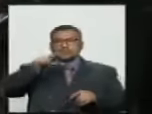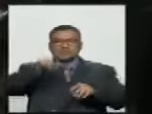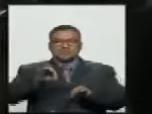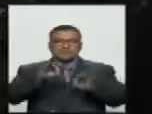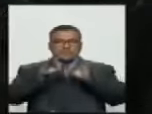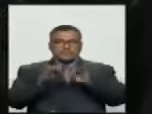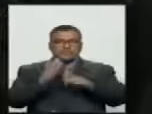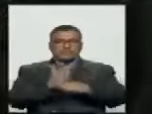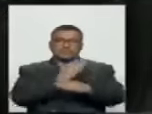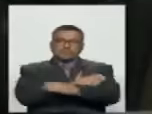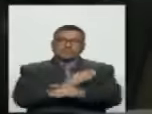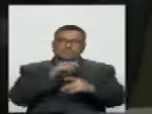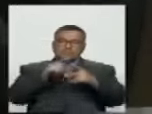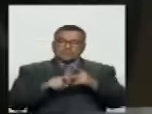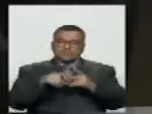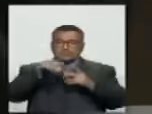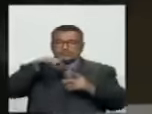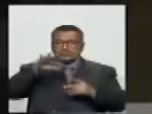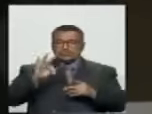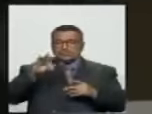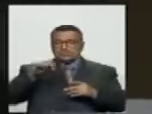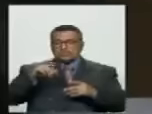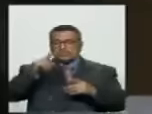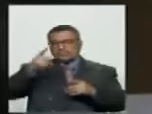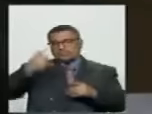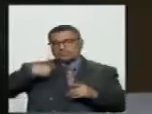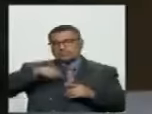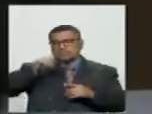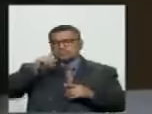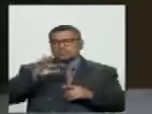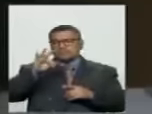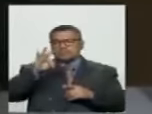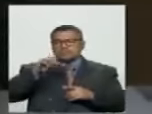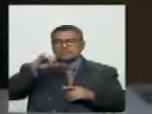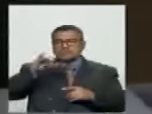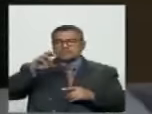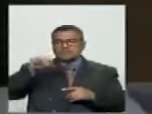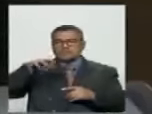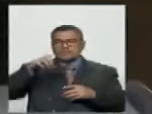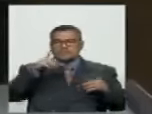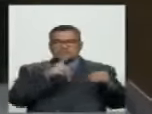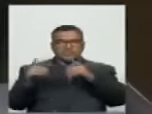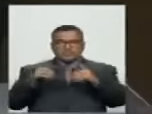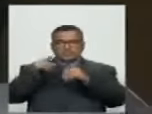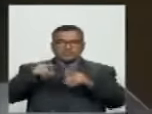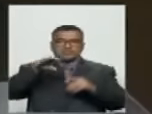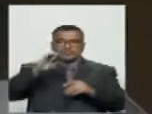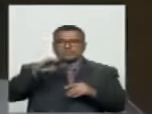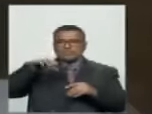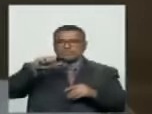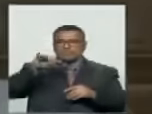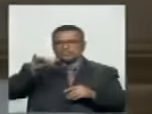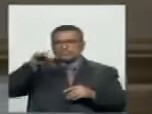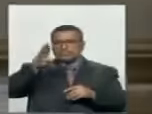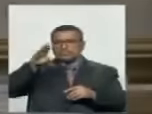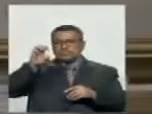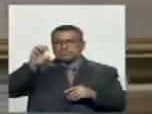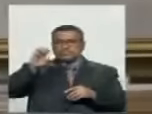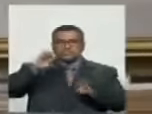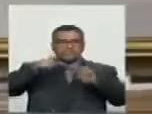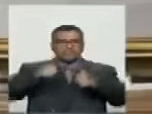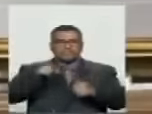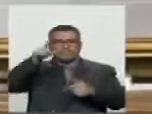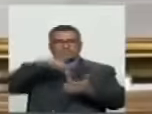prefijo que le lleva, que lleva esta palabra sobre la cual estamos debatiendo hoy, el cyberfascismo, tiene orígenes